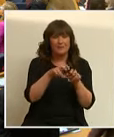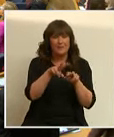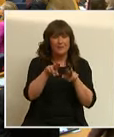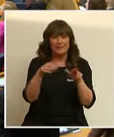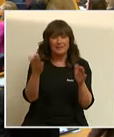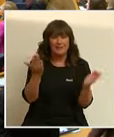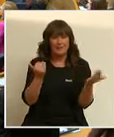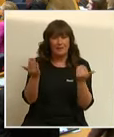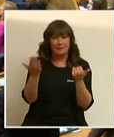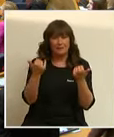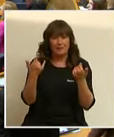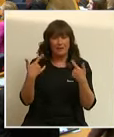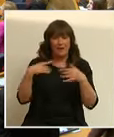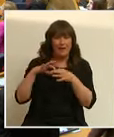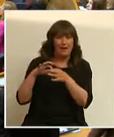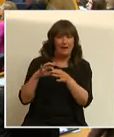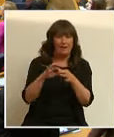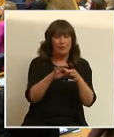veu, germas